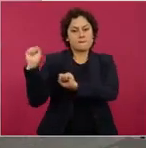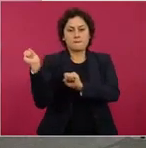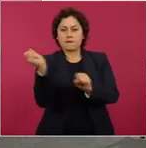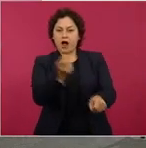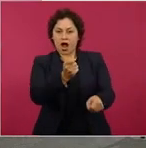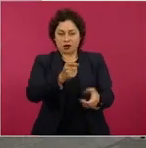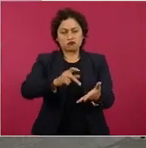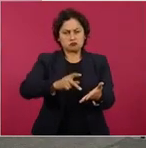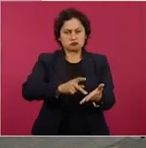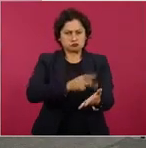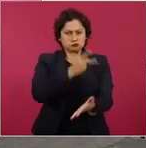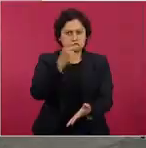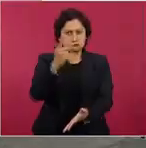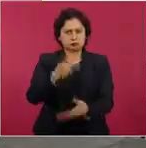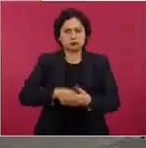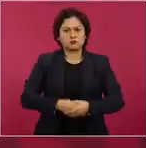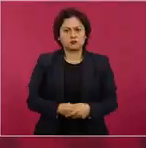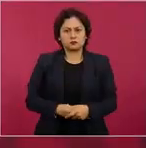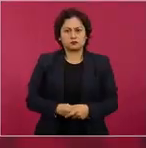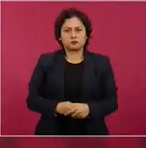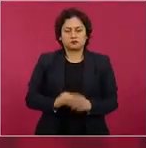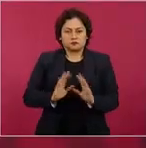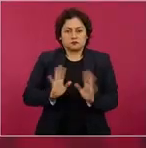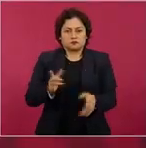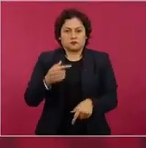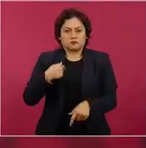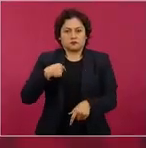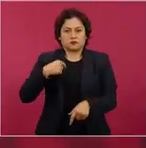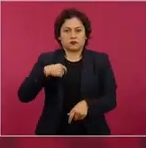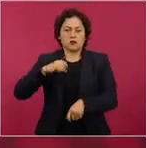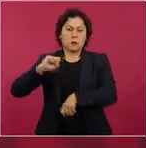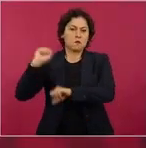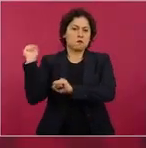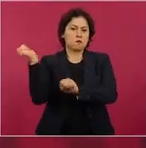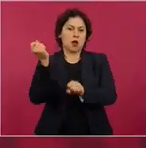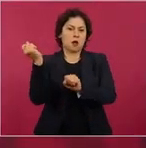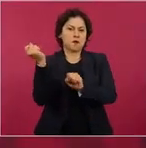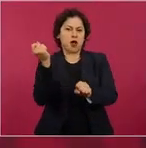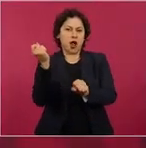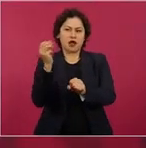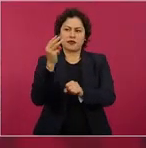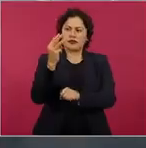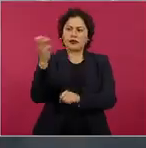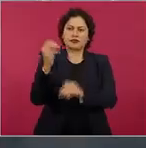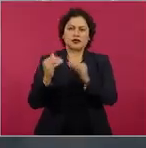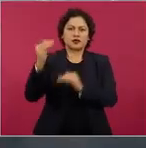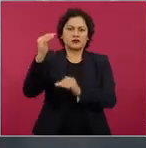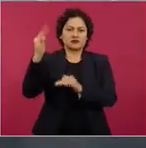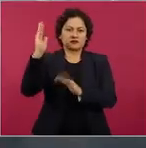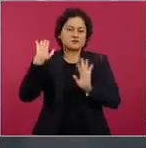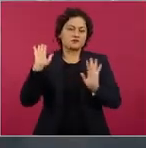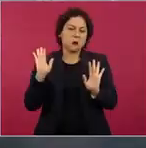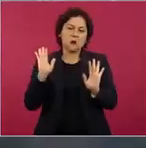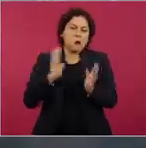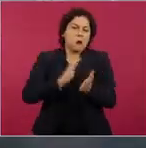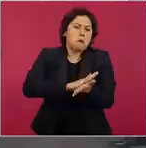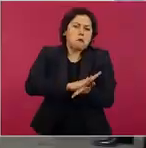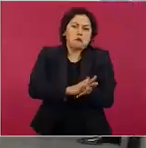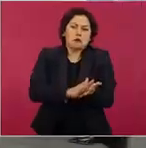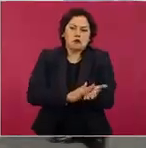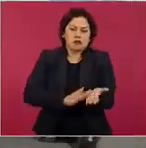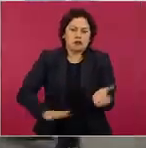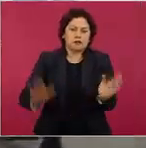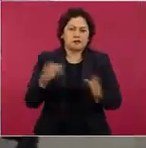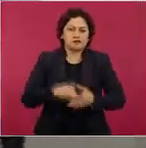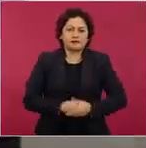y ya estoy bateando de nuevo arriba de 300. Sí, nada más. Pobremente, pobremente.